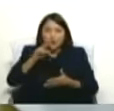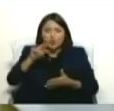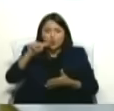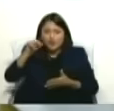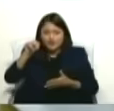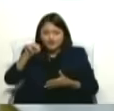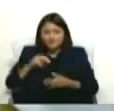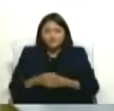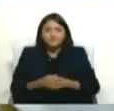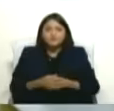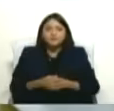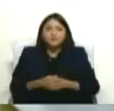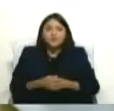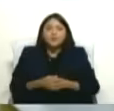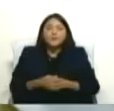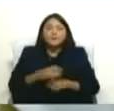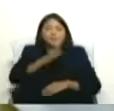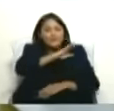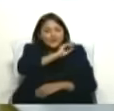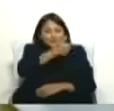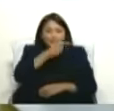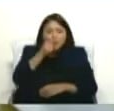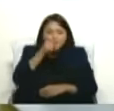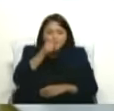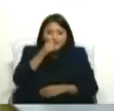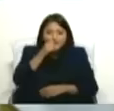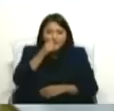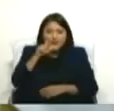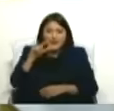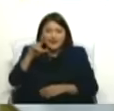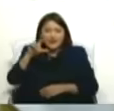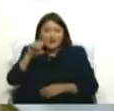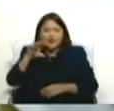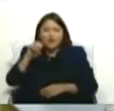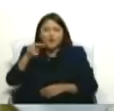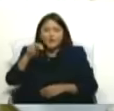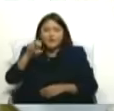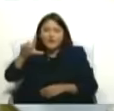Carlos del Pino, rector Leonel Párica,